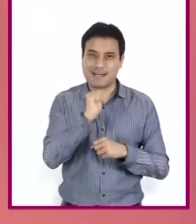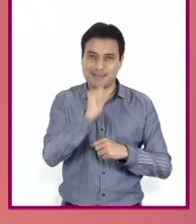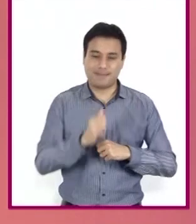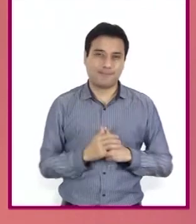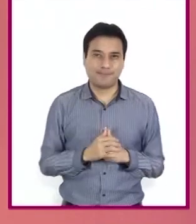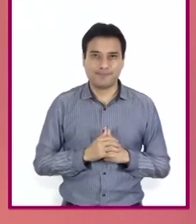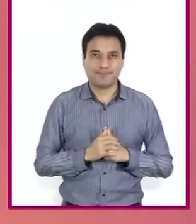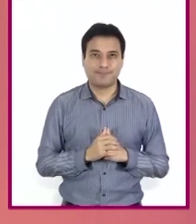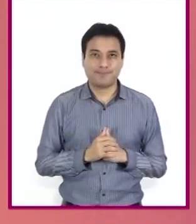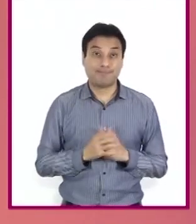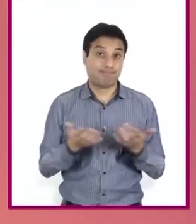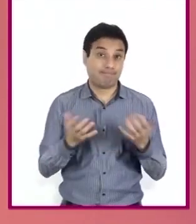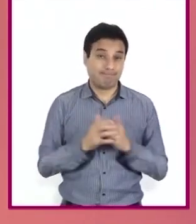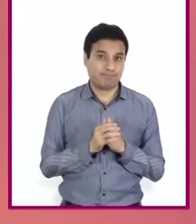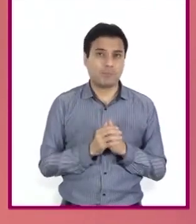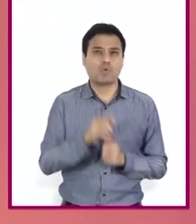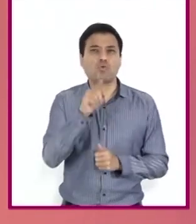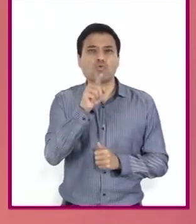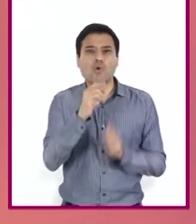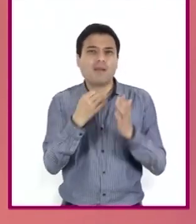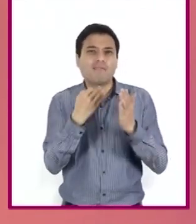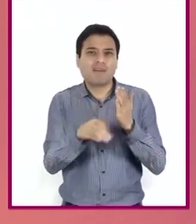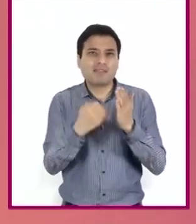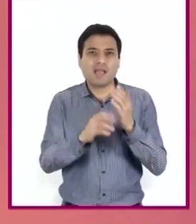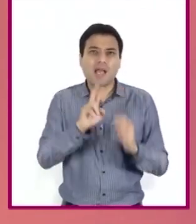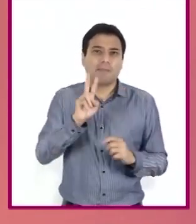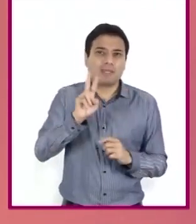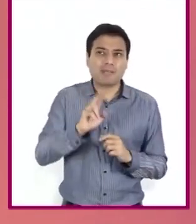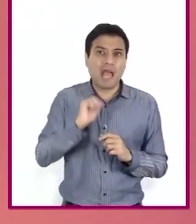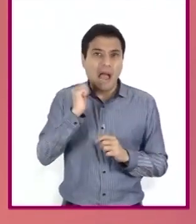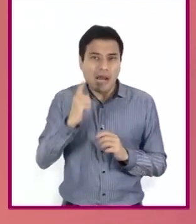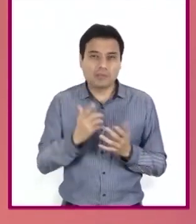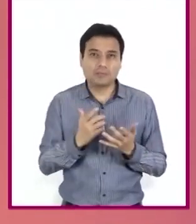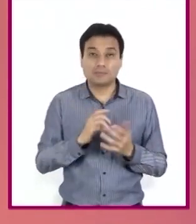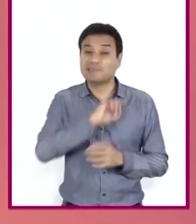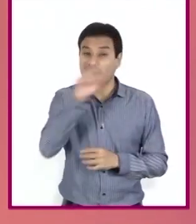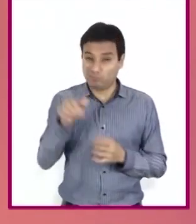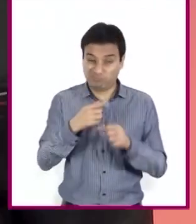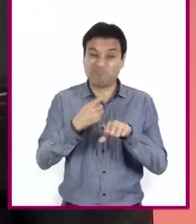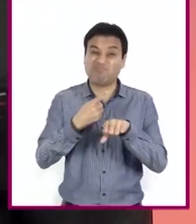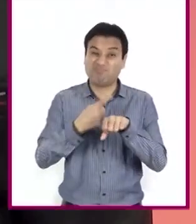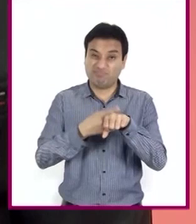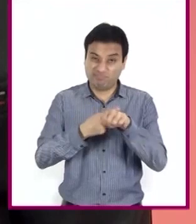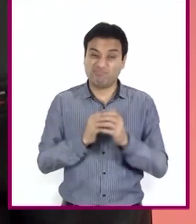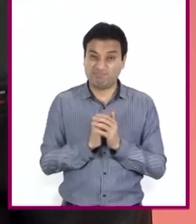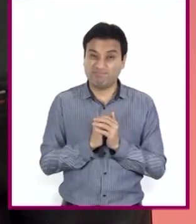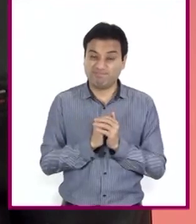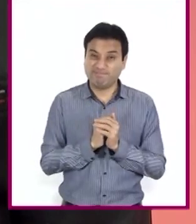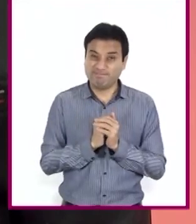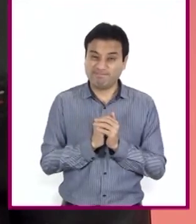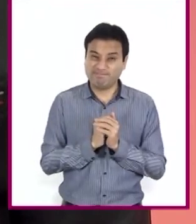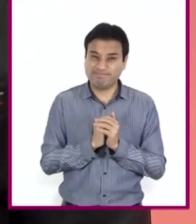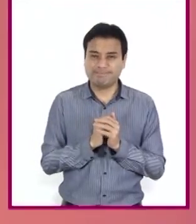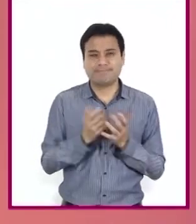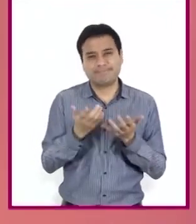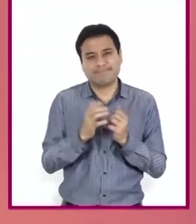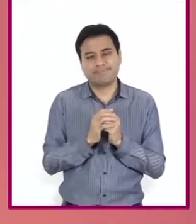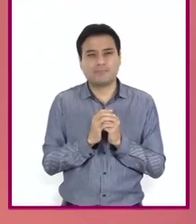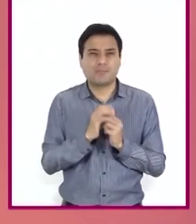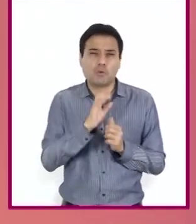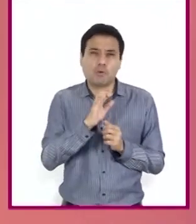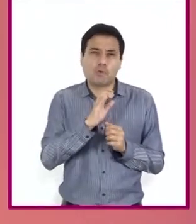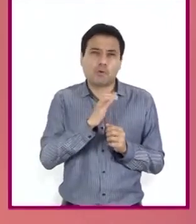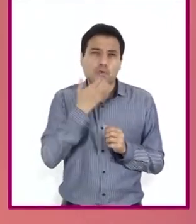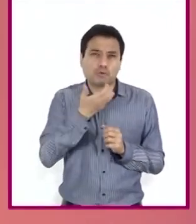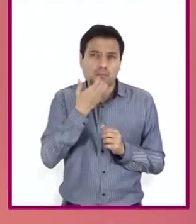ausencia o deficiencia de algunos minerales tiene efectos importantes en la salud, aunque son más comunes las